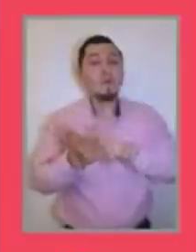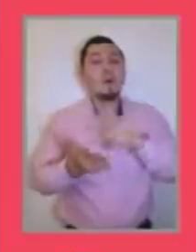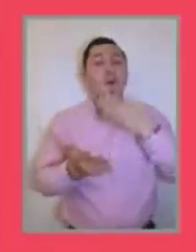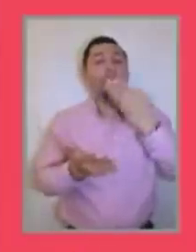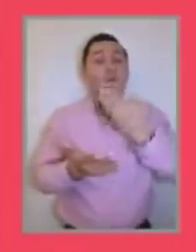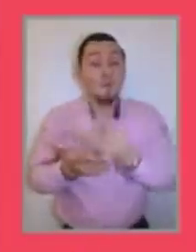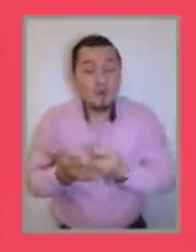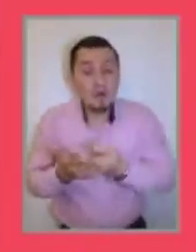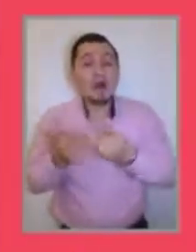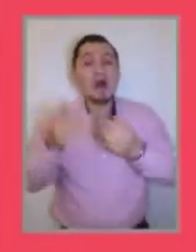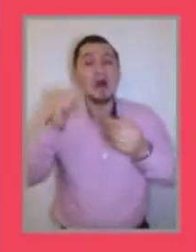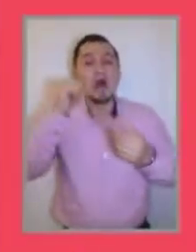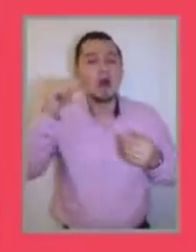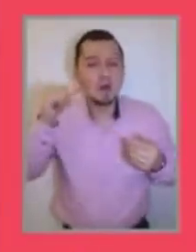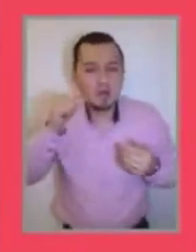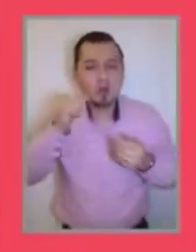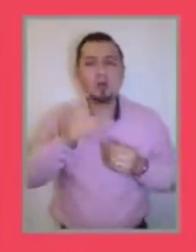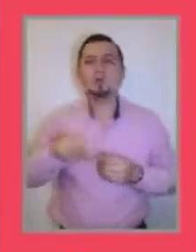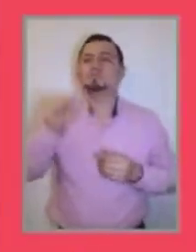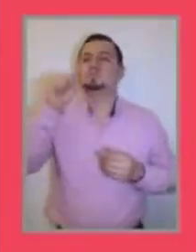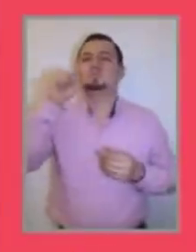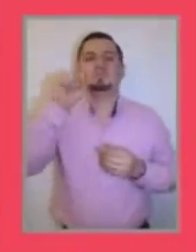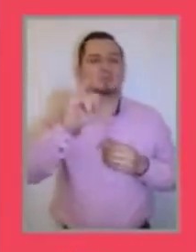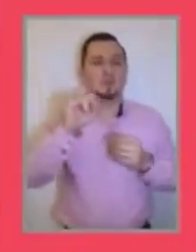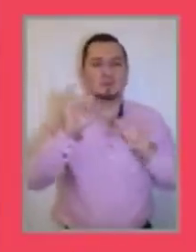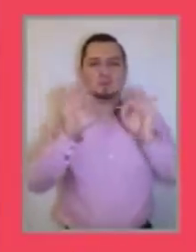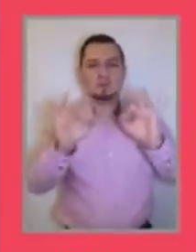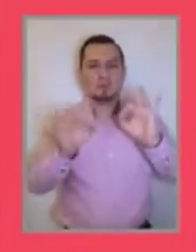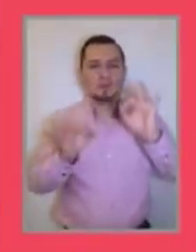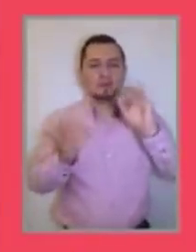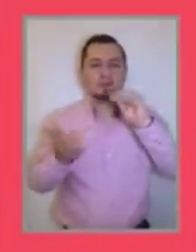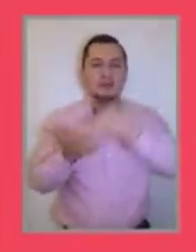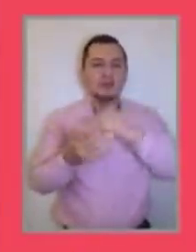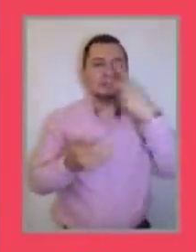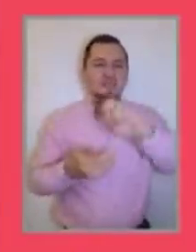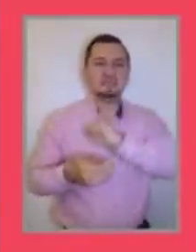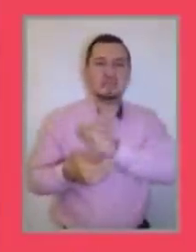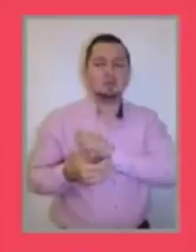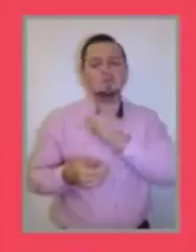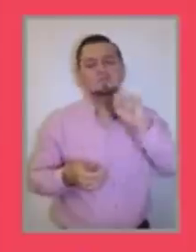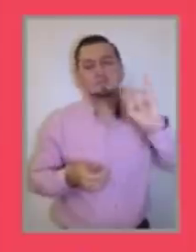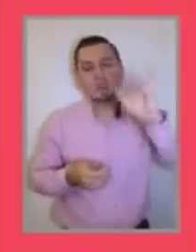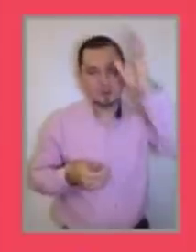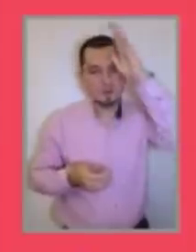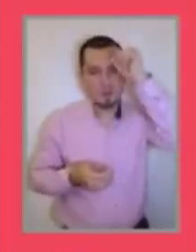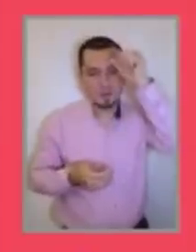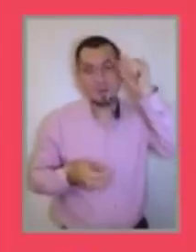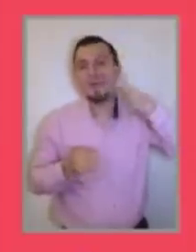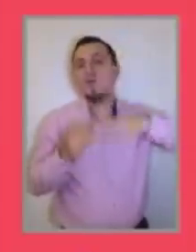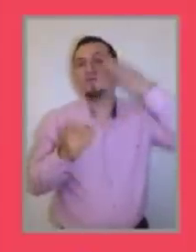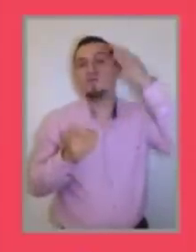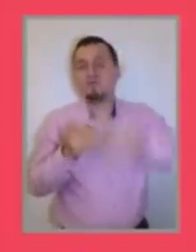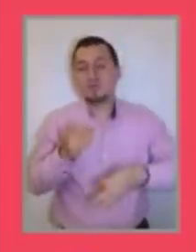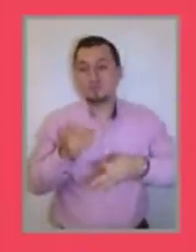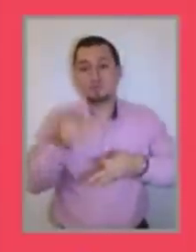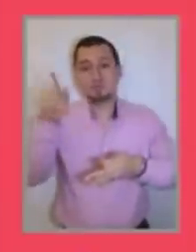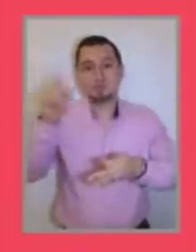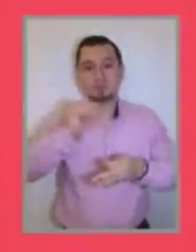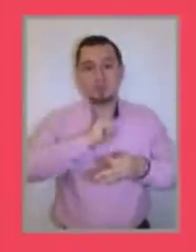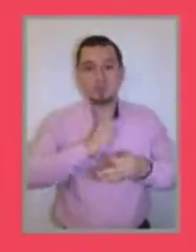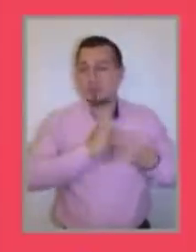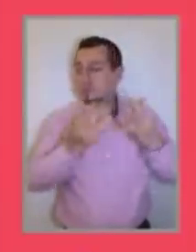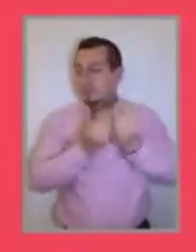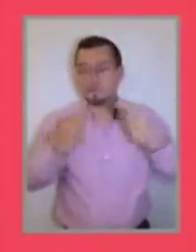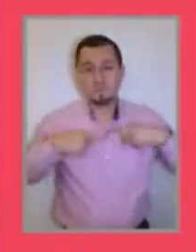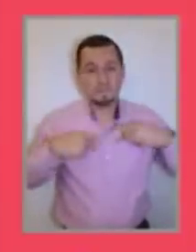que ayer fue ratificada por la Mesa de Salud. Entonces, primero, Alfonso, platícanos de manera breve cómo funciona la Mesa de Educación, cómo fue que se